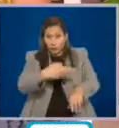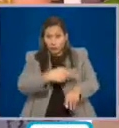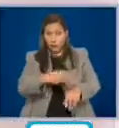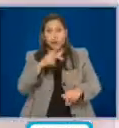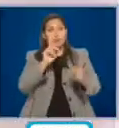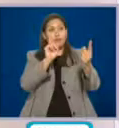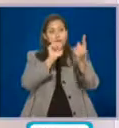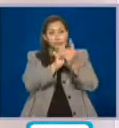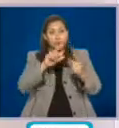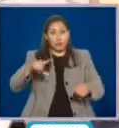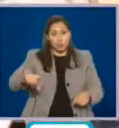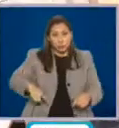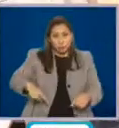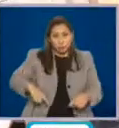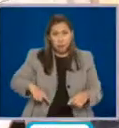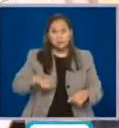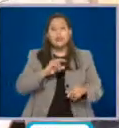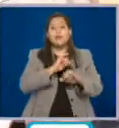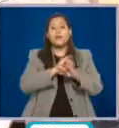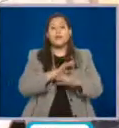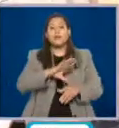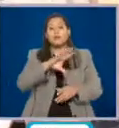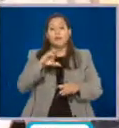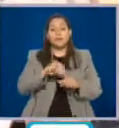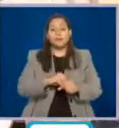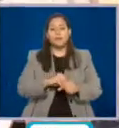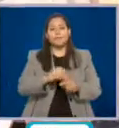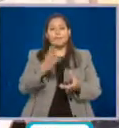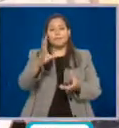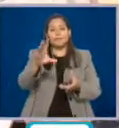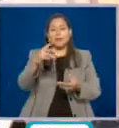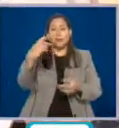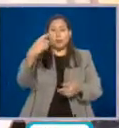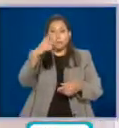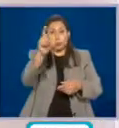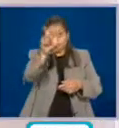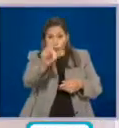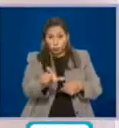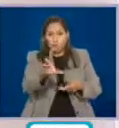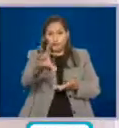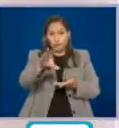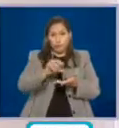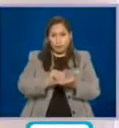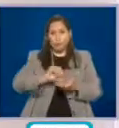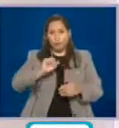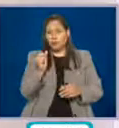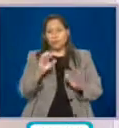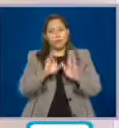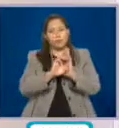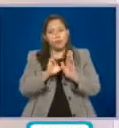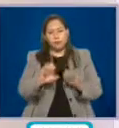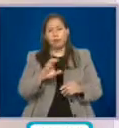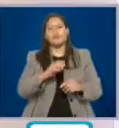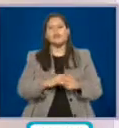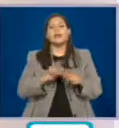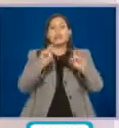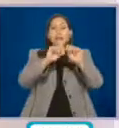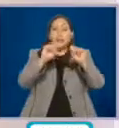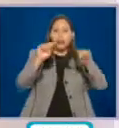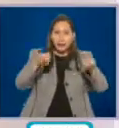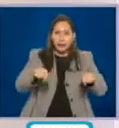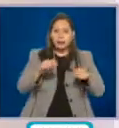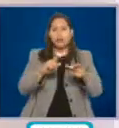gobierno recopila una serie de información tuya, ¿sí? Por ejemplo, si tienes que tramitar una cédula profesional,